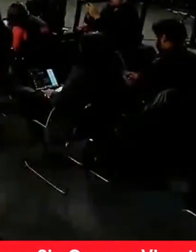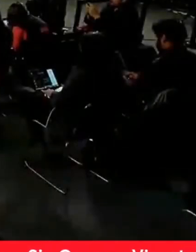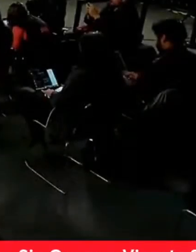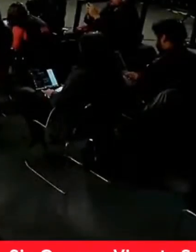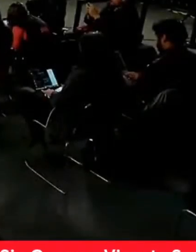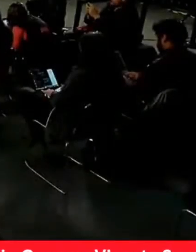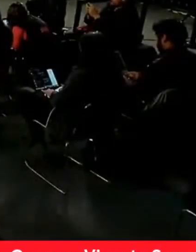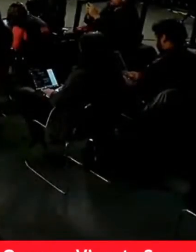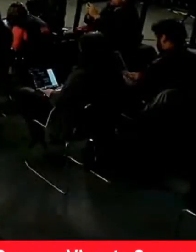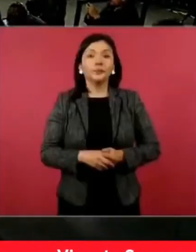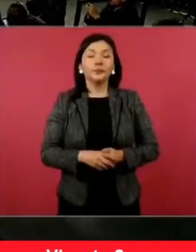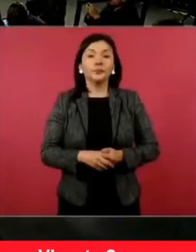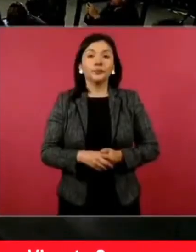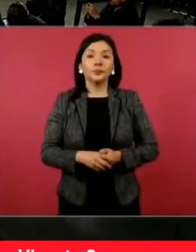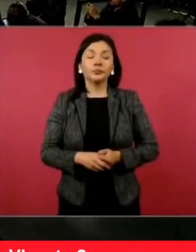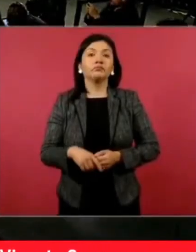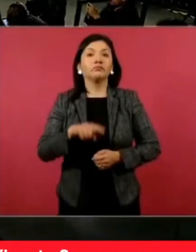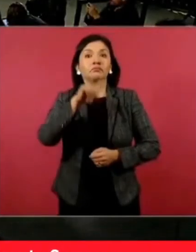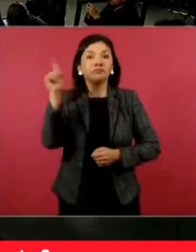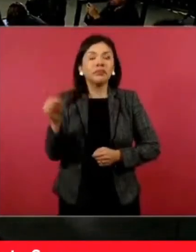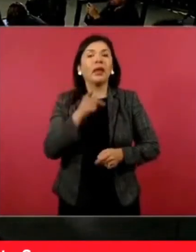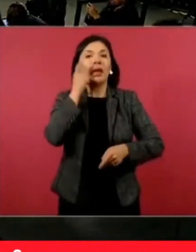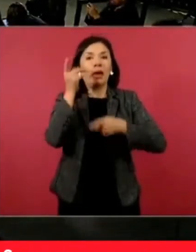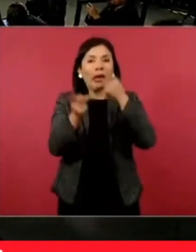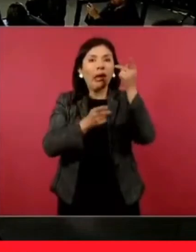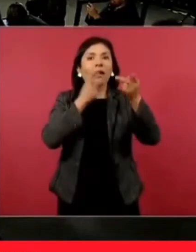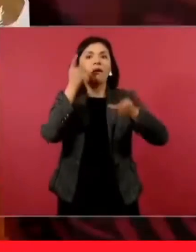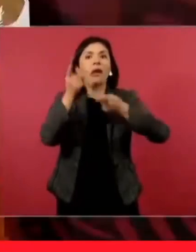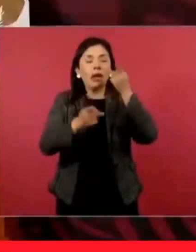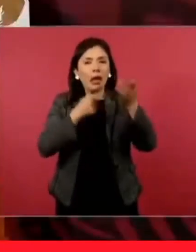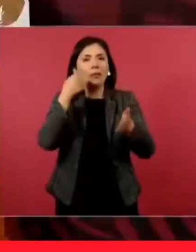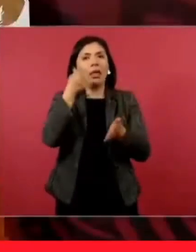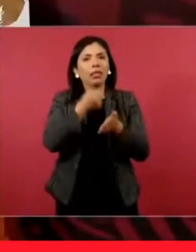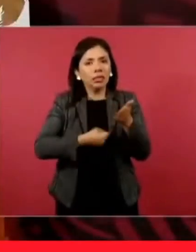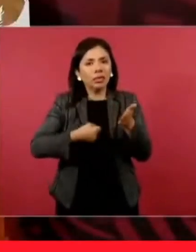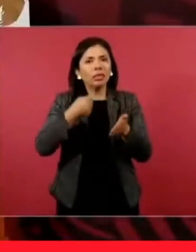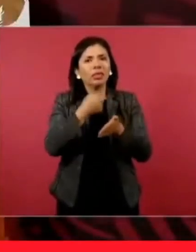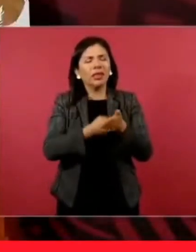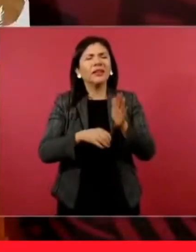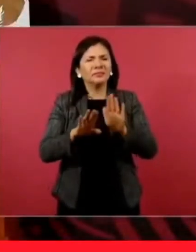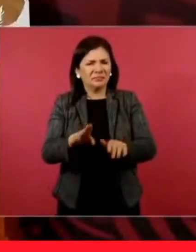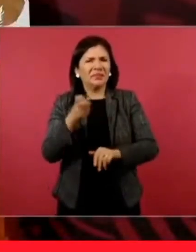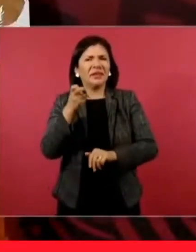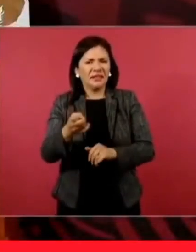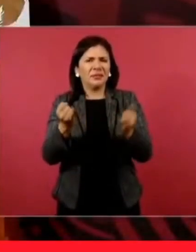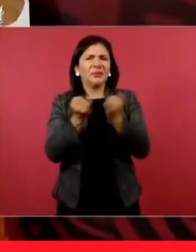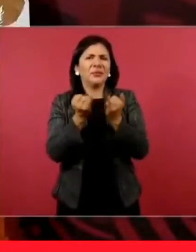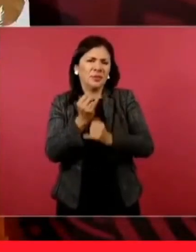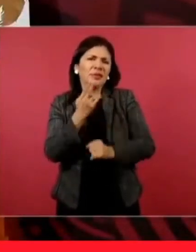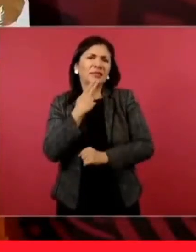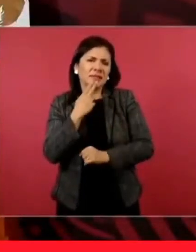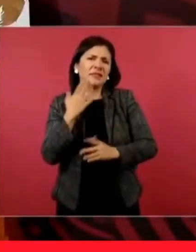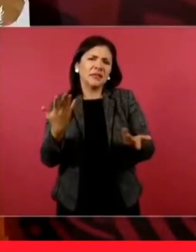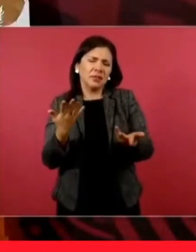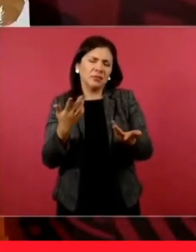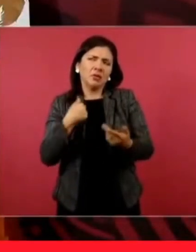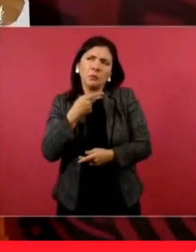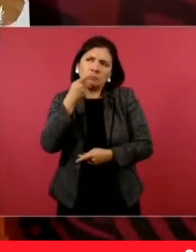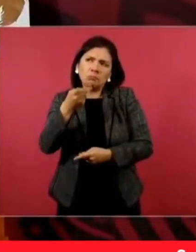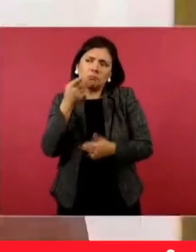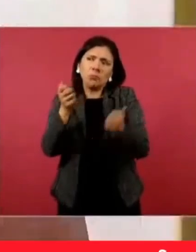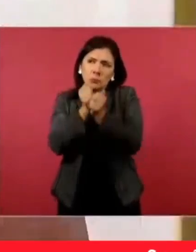dale y dale y dale y dale. Todo eso debe de ayudar, lo digo de manera